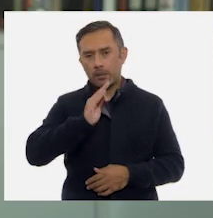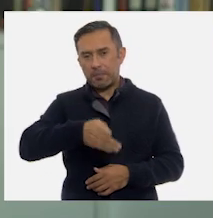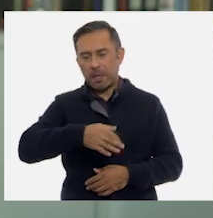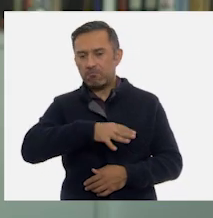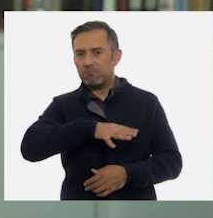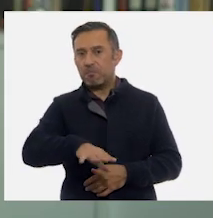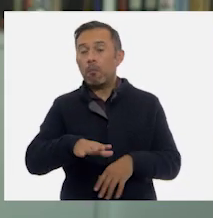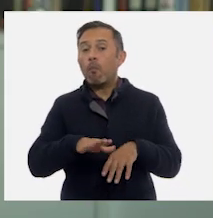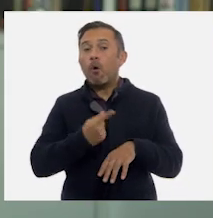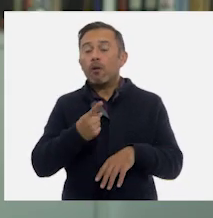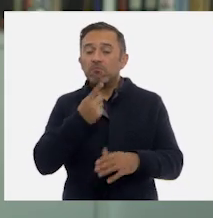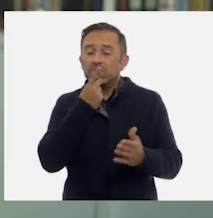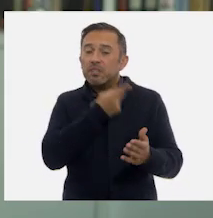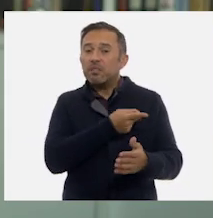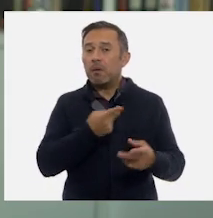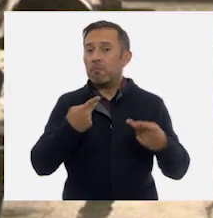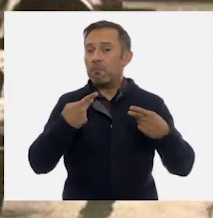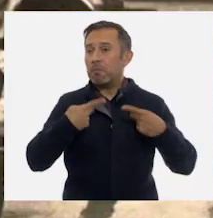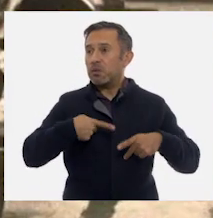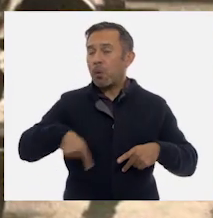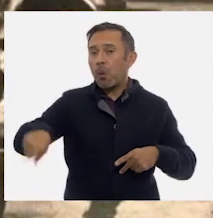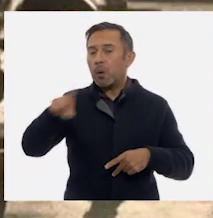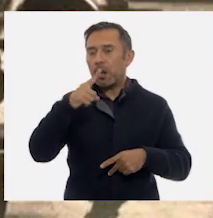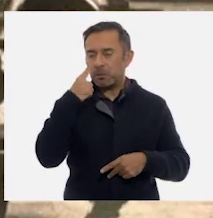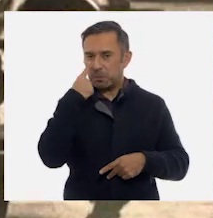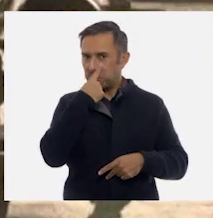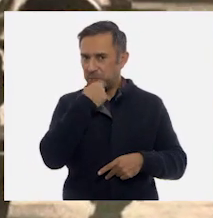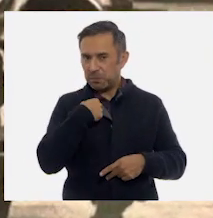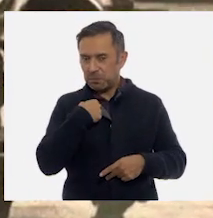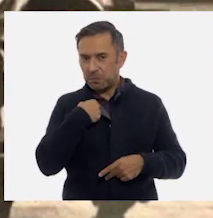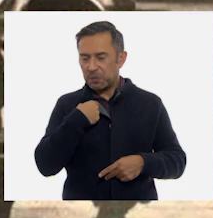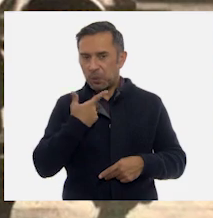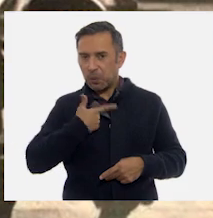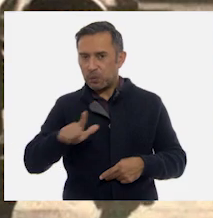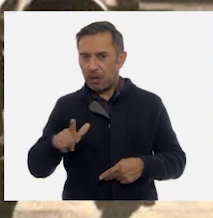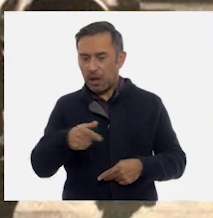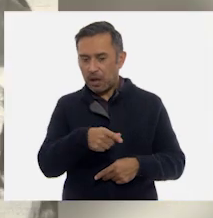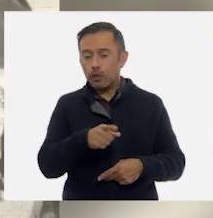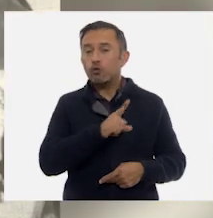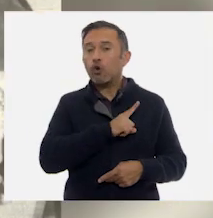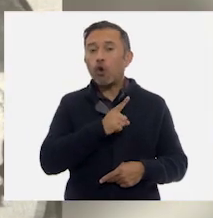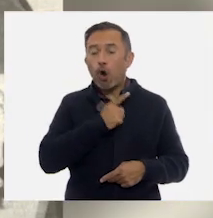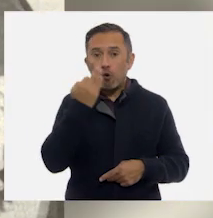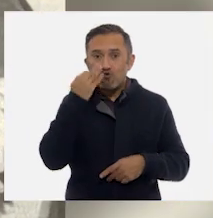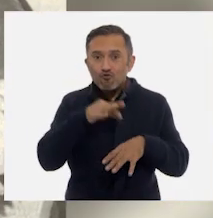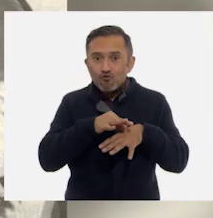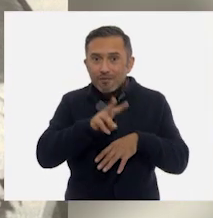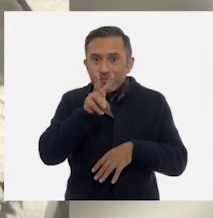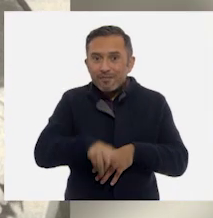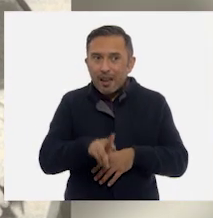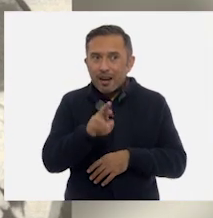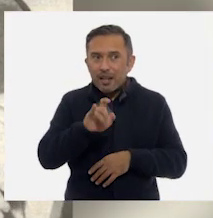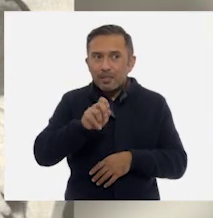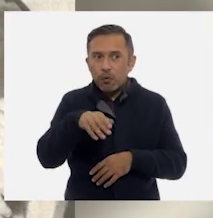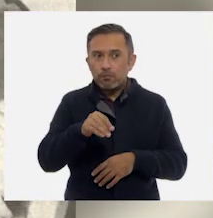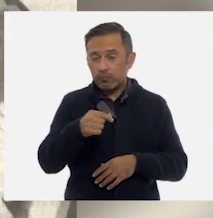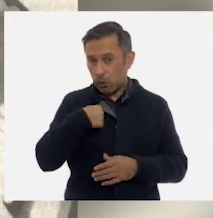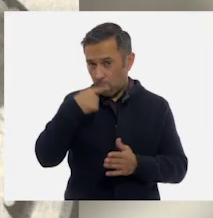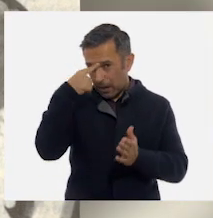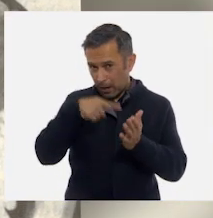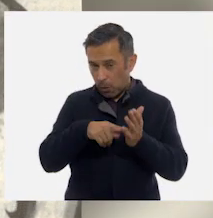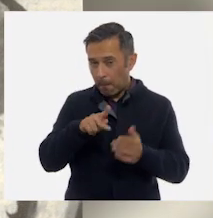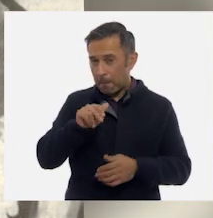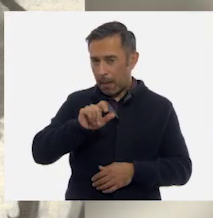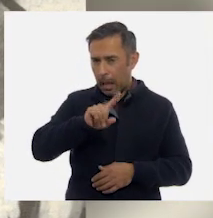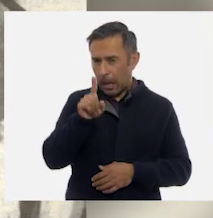a la gente no le interesa más que el realismo. Creo que Paz no fue clave necesariamente todo